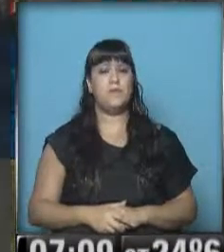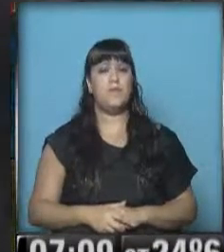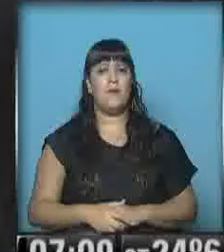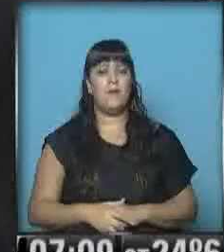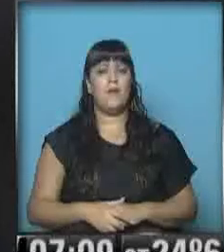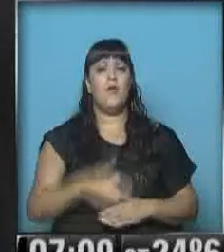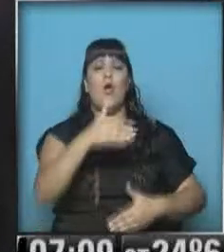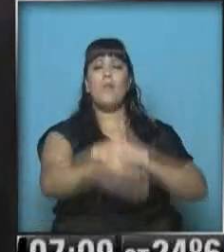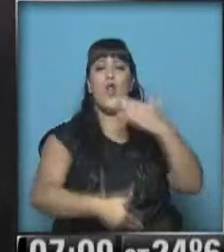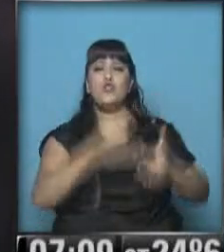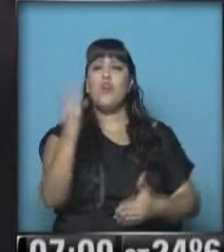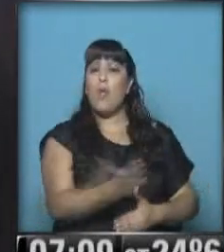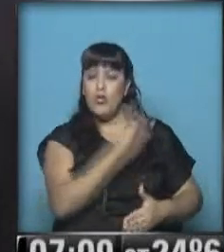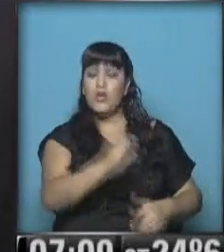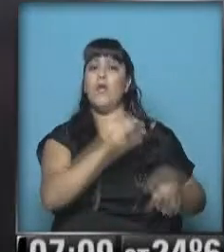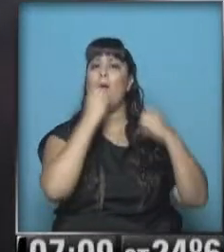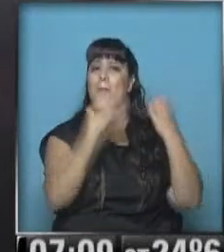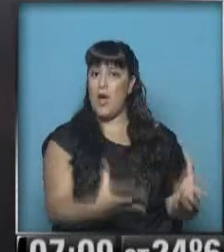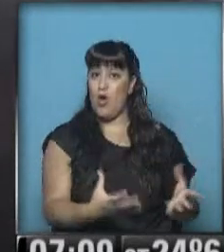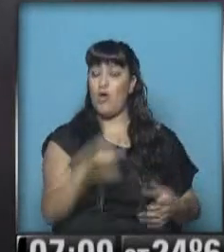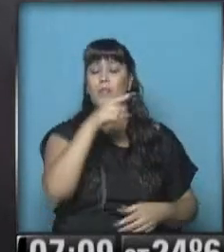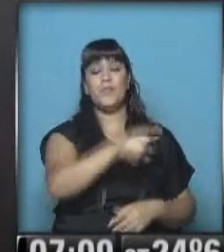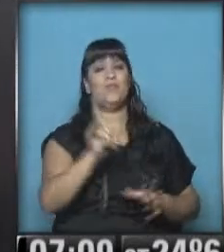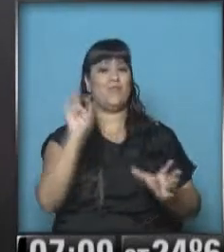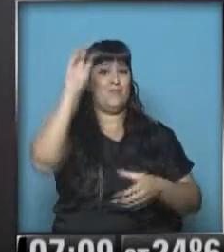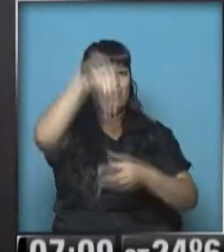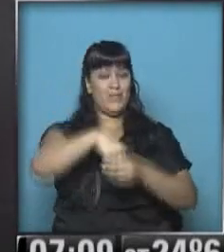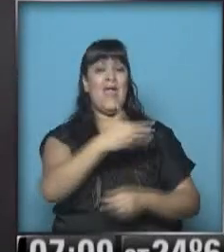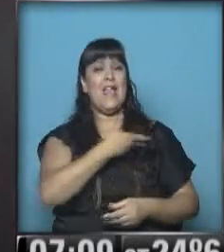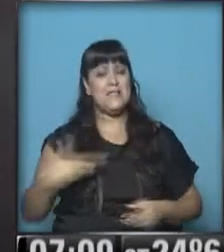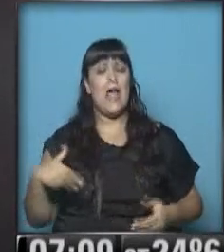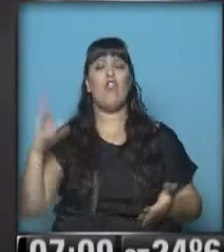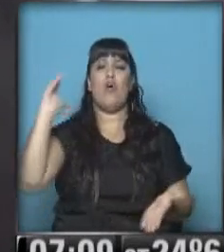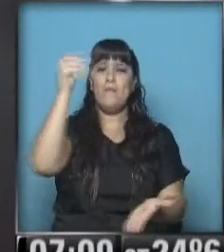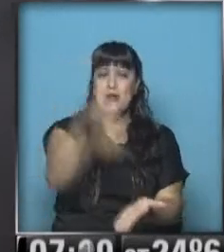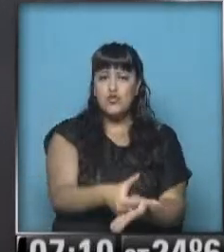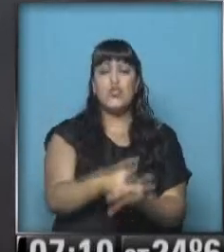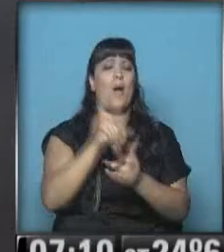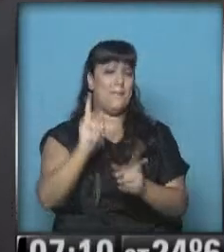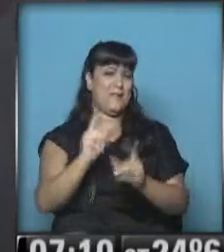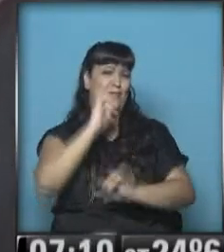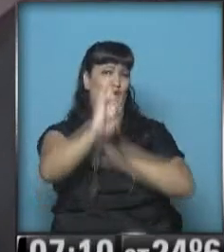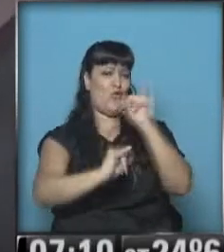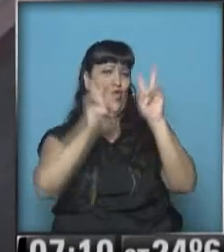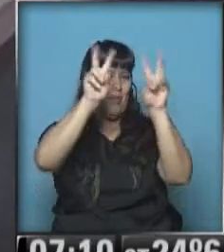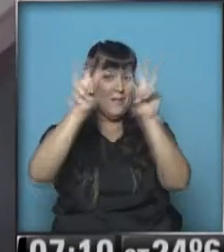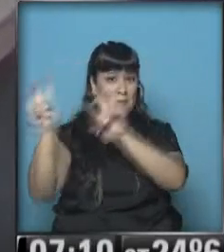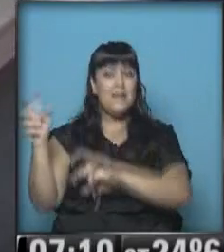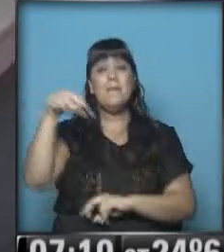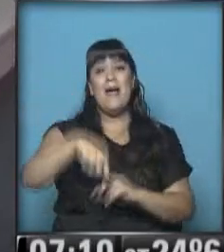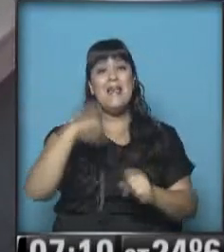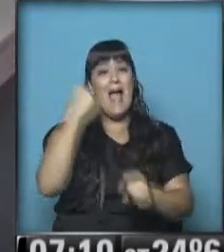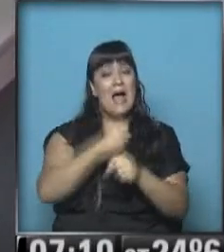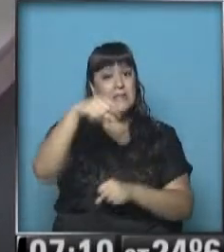procesos productivos. Bueno, la participación del Estado, la inversión, todo eso estuvo presente y ahora hasta